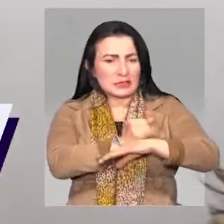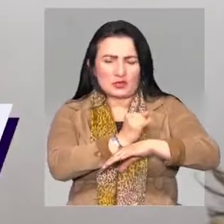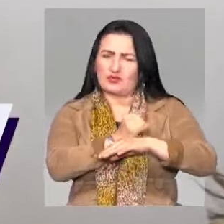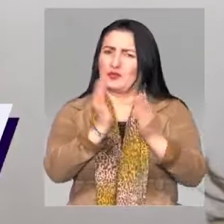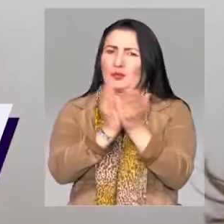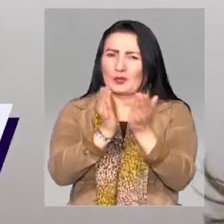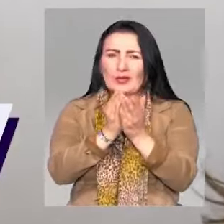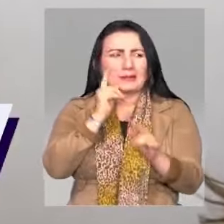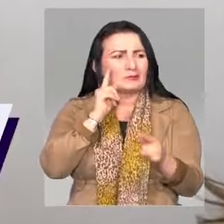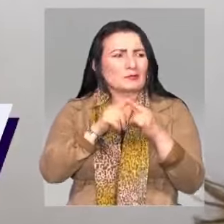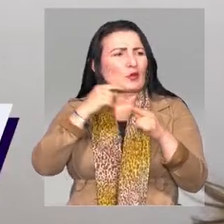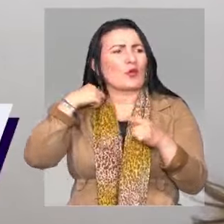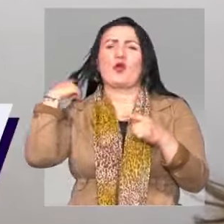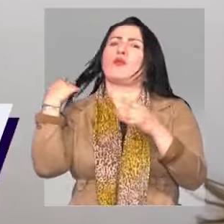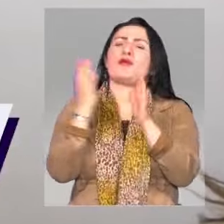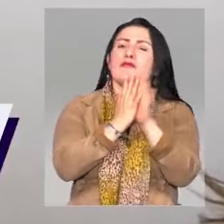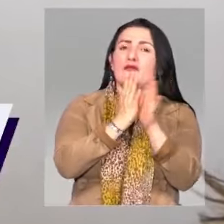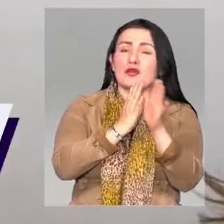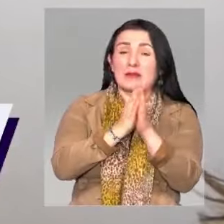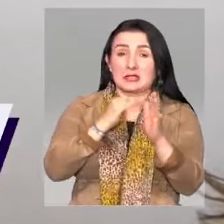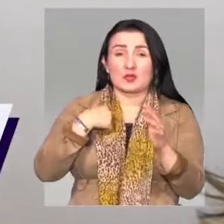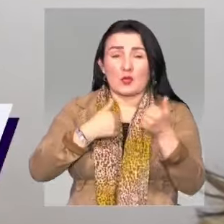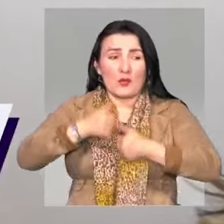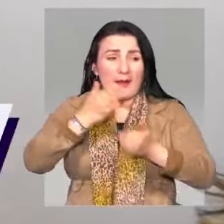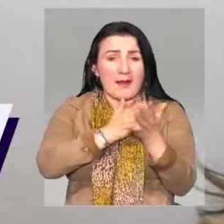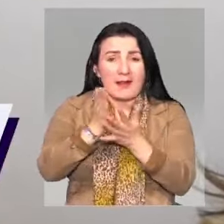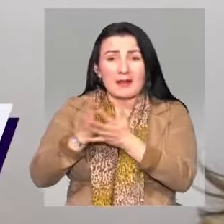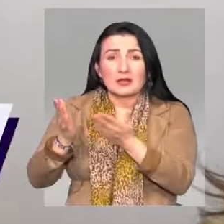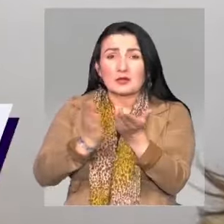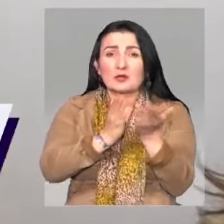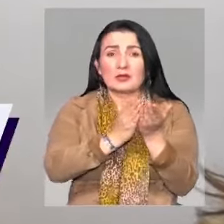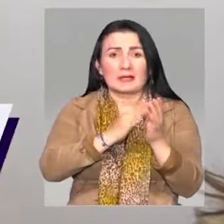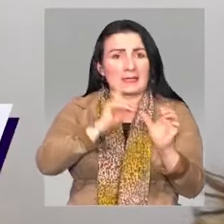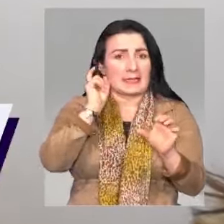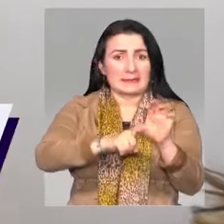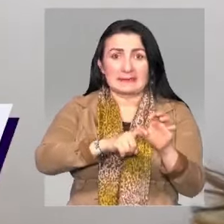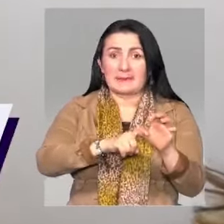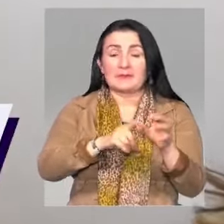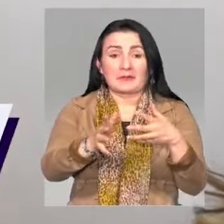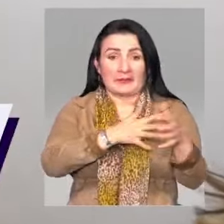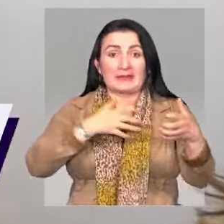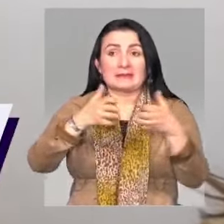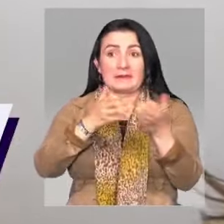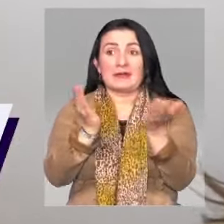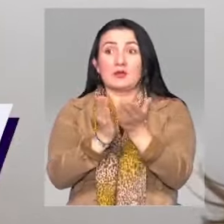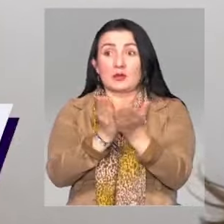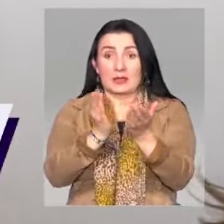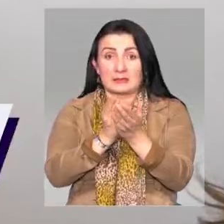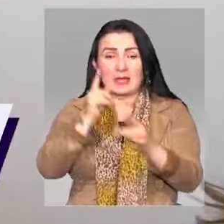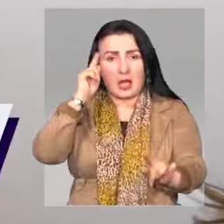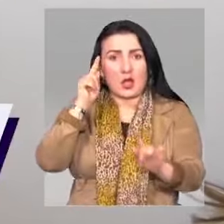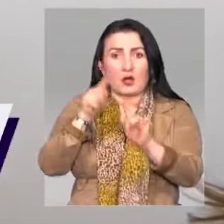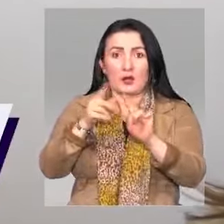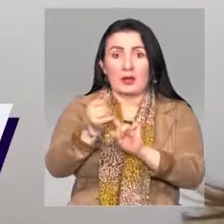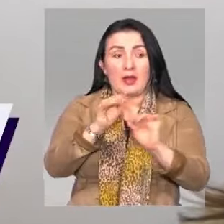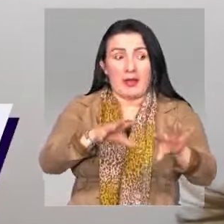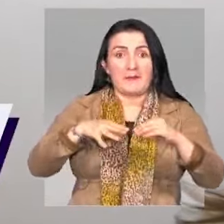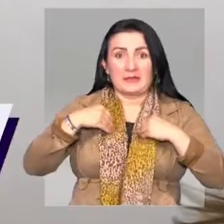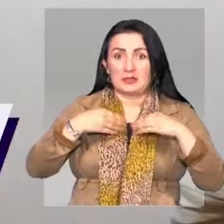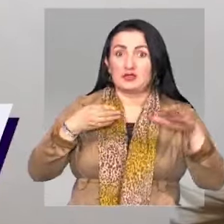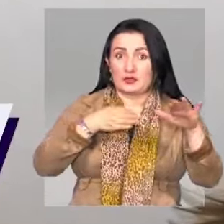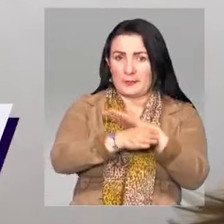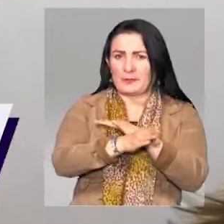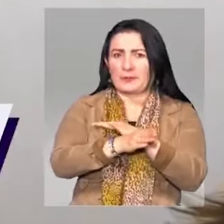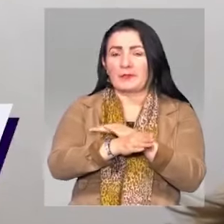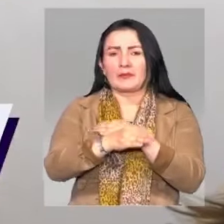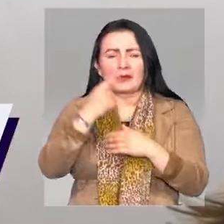institución, que busquen la información correspondiente al programa que quieran estudiar, que estén registrados en el sistema de educación, es decir, que logren la admisión. Eso va a